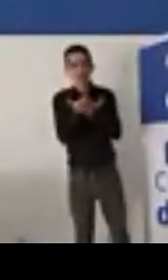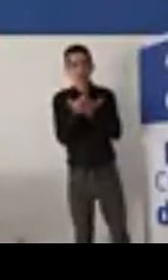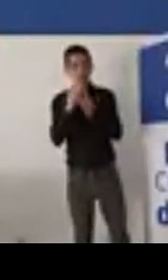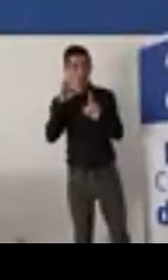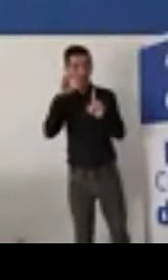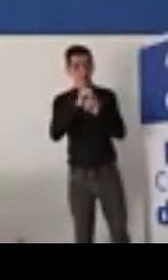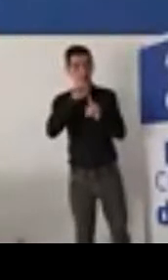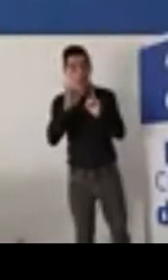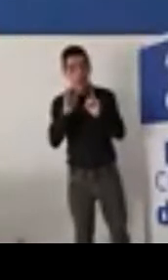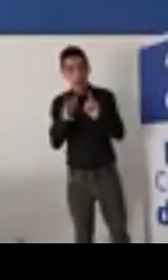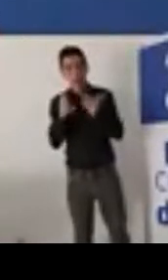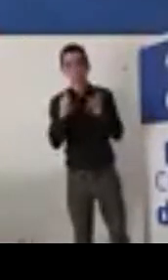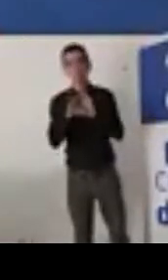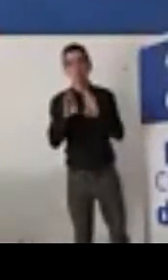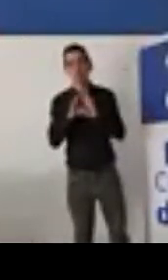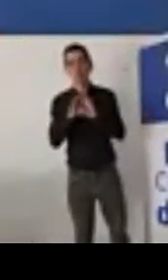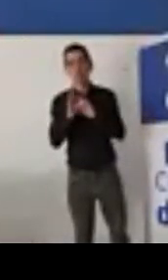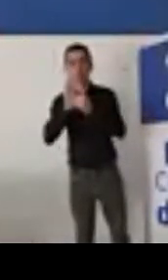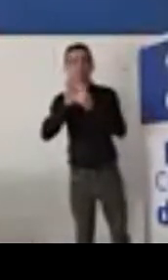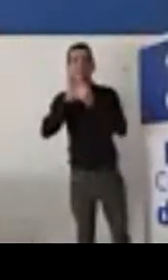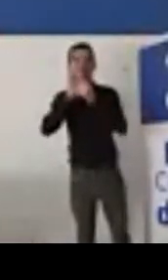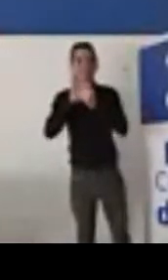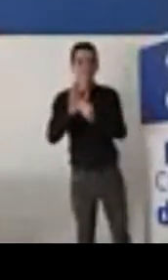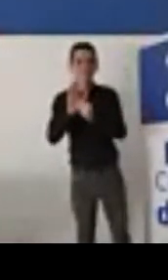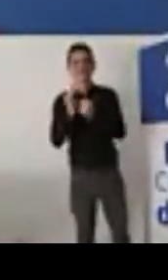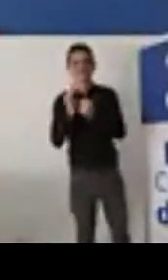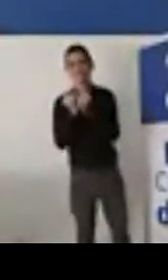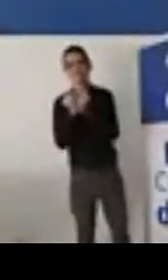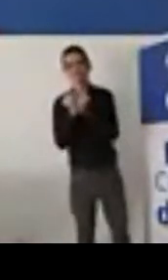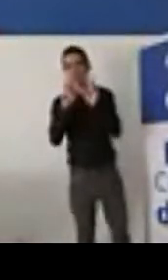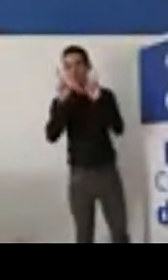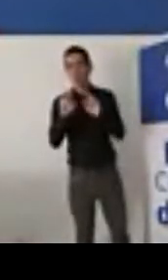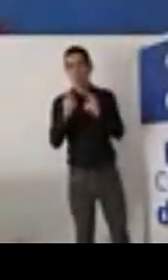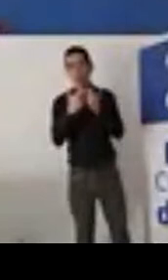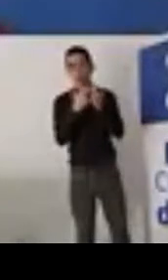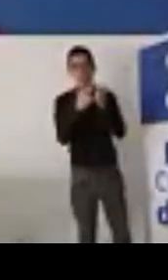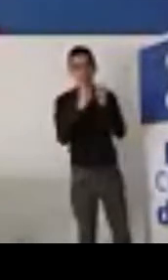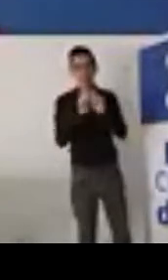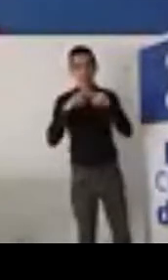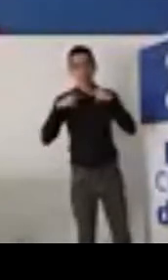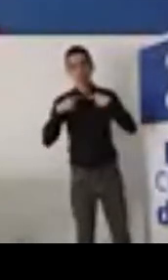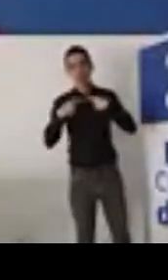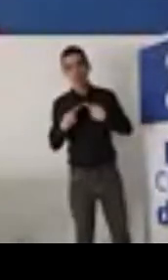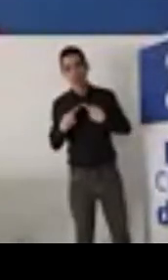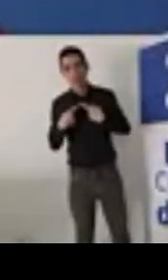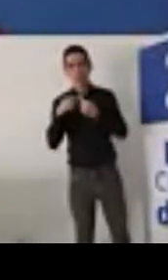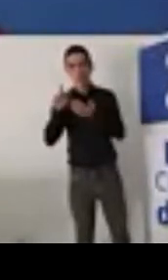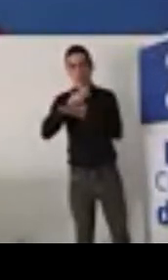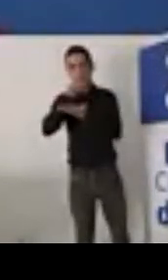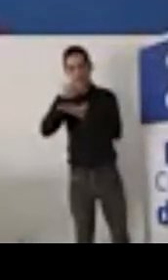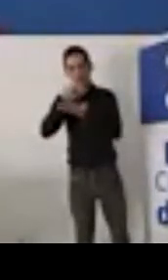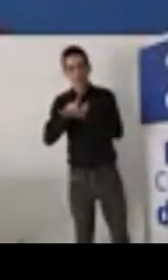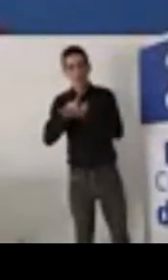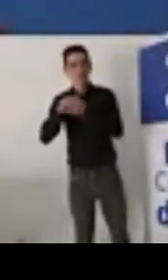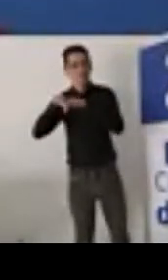para grupos vulnerables y la identificación de cómo fortalecer esta política pública de trabajo del municipio, pero sobre todo